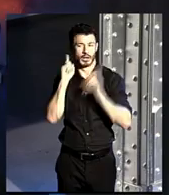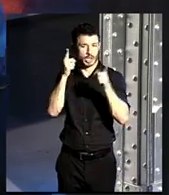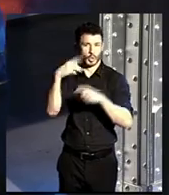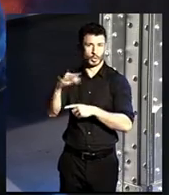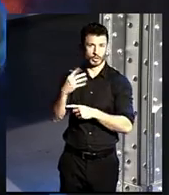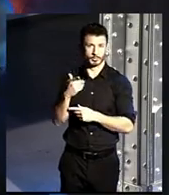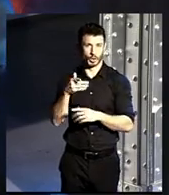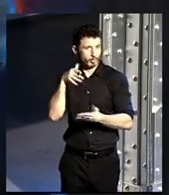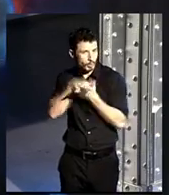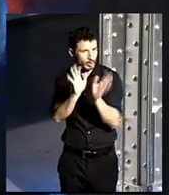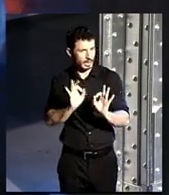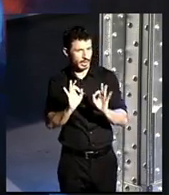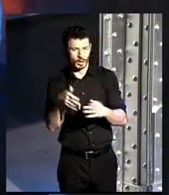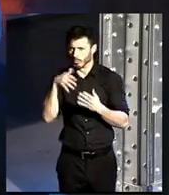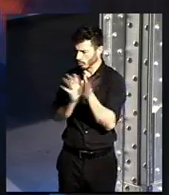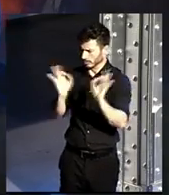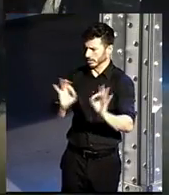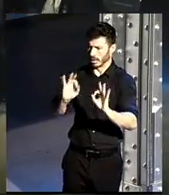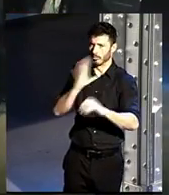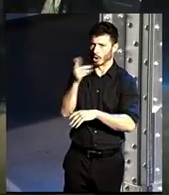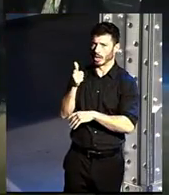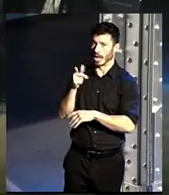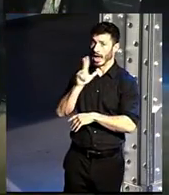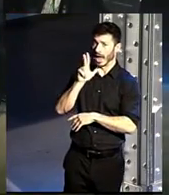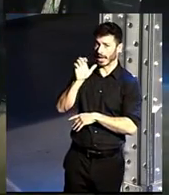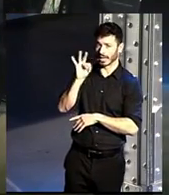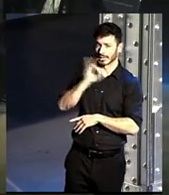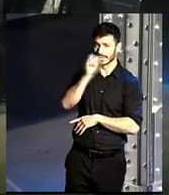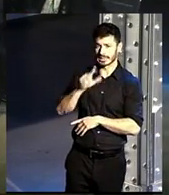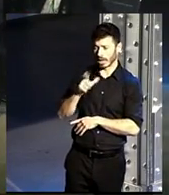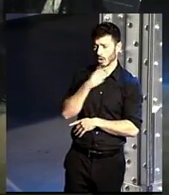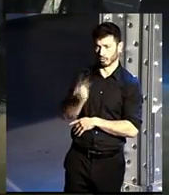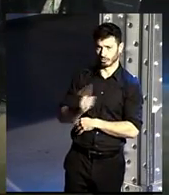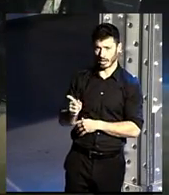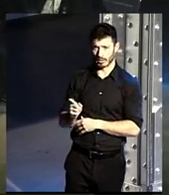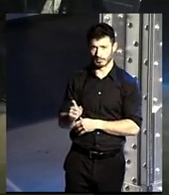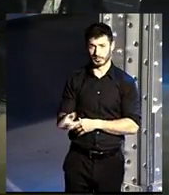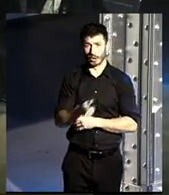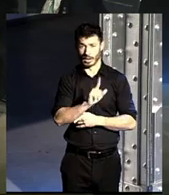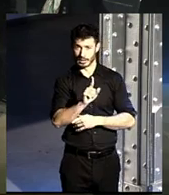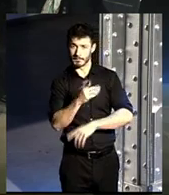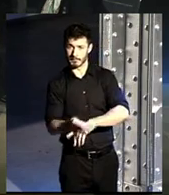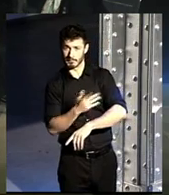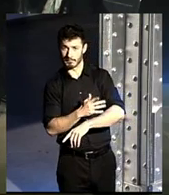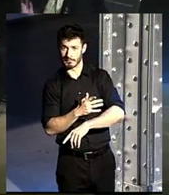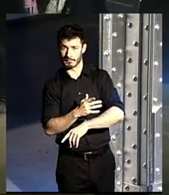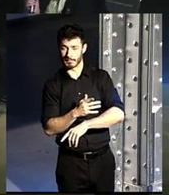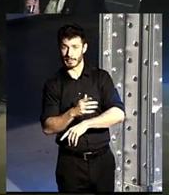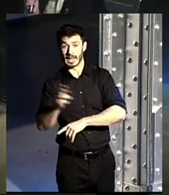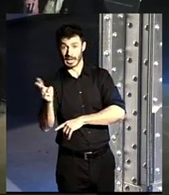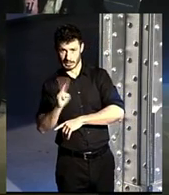publicó. No lo publicó porque no le gustó a él. Porque no le gustó a él, pero él quería publicar. Como dice Jan, eso le hizo ganar muchísimo